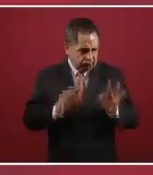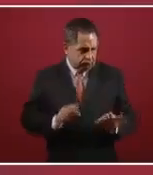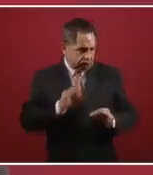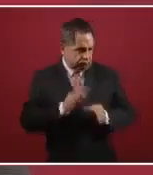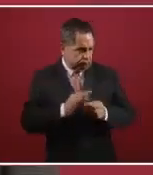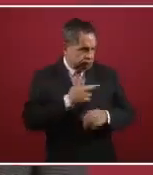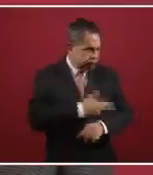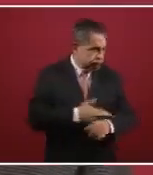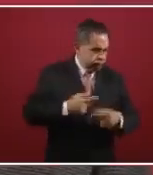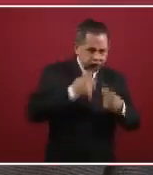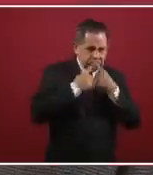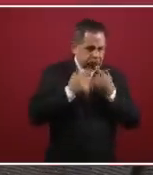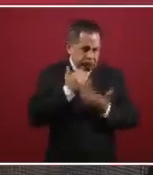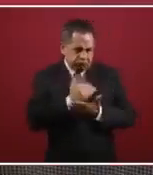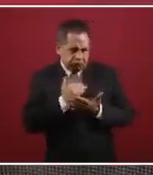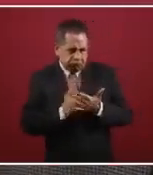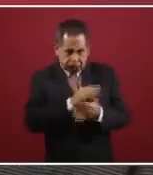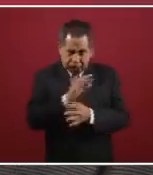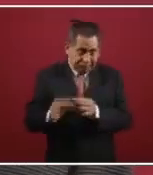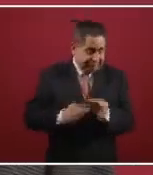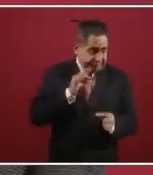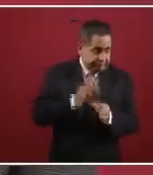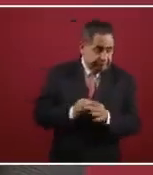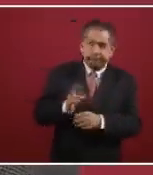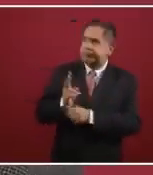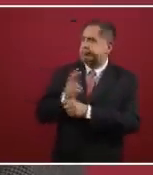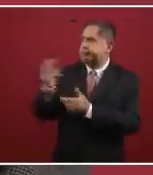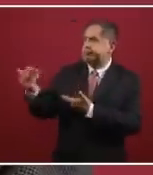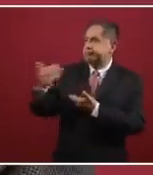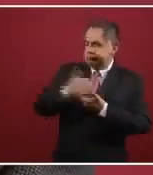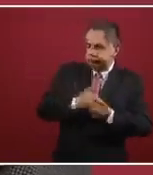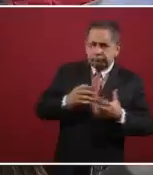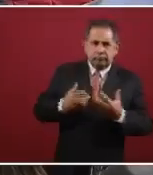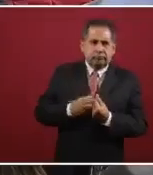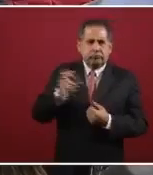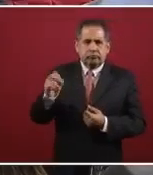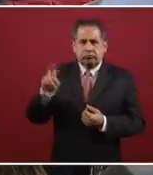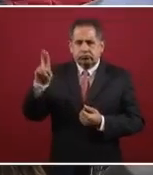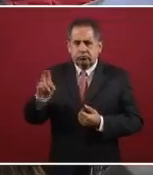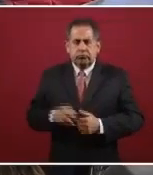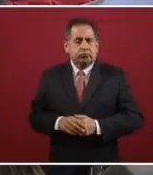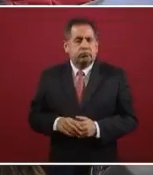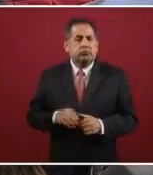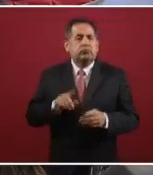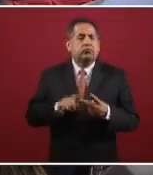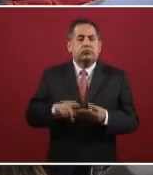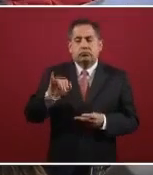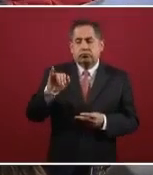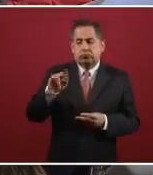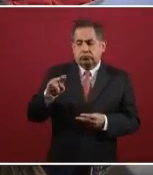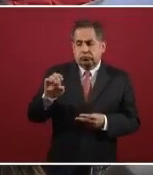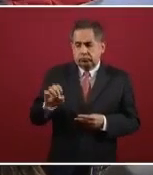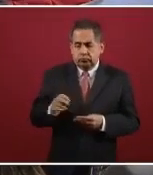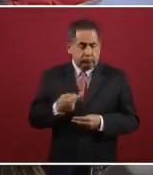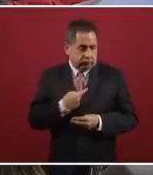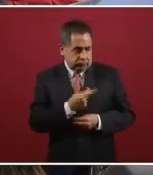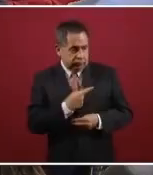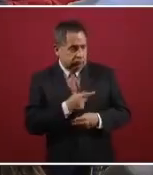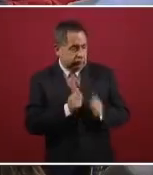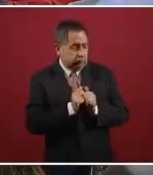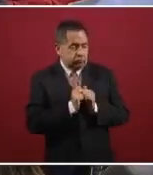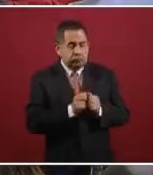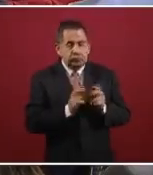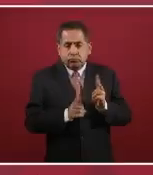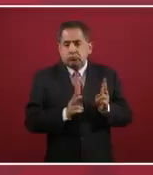resultados importantes con la visita de esta agencia de las Naciones Unidas. En el caso del INE estamos conversando con el Instituto Nacional